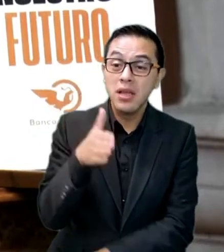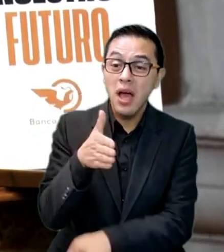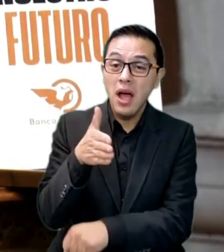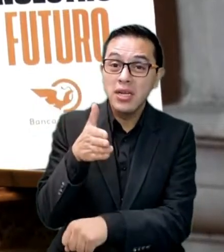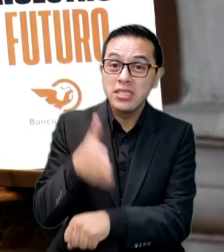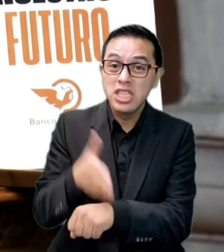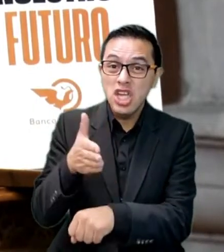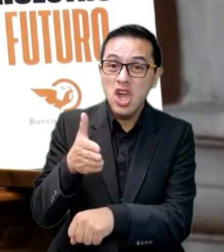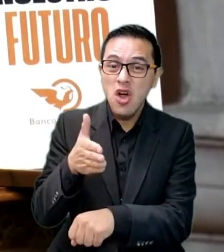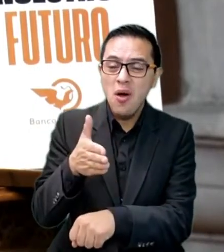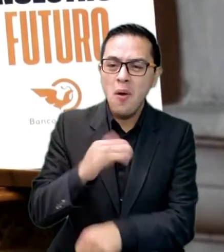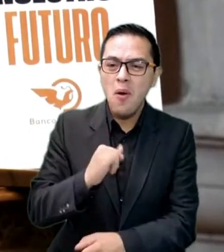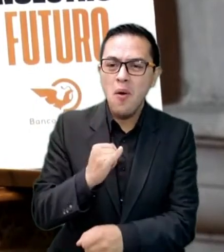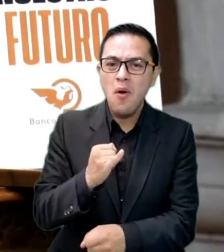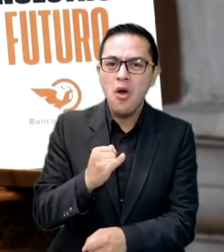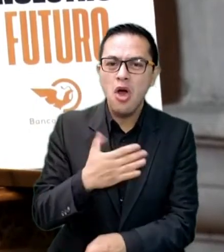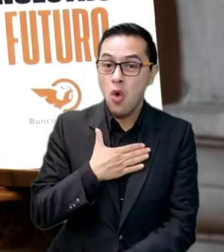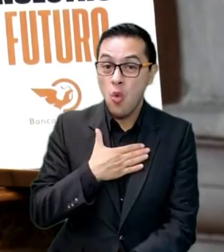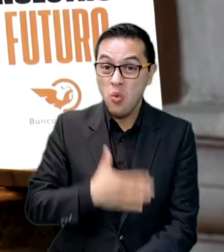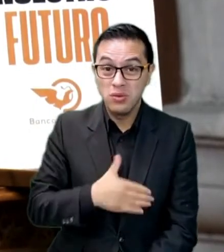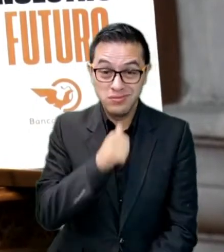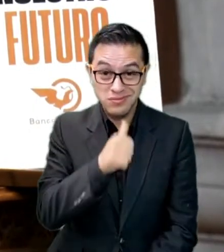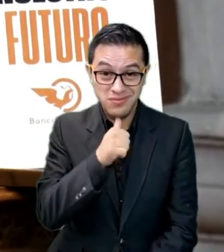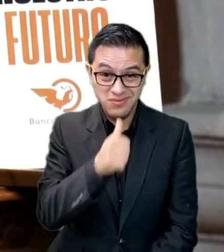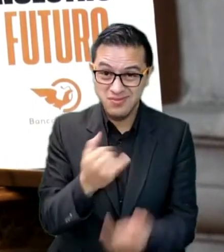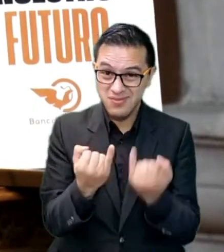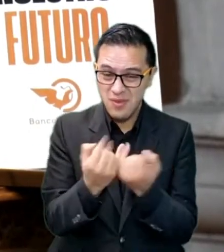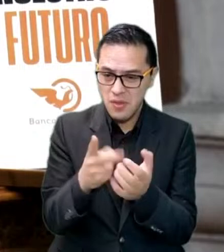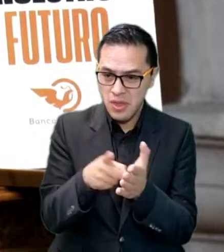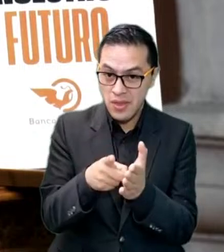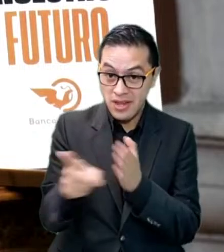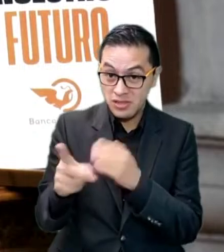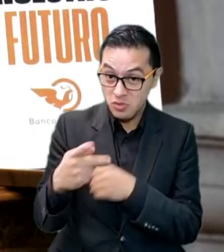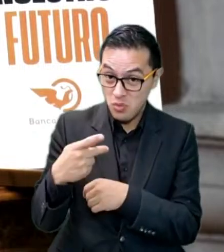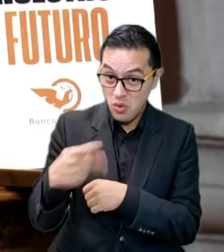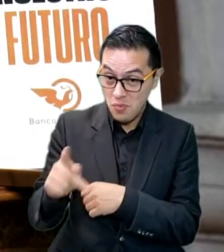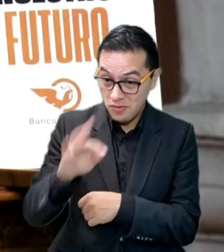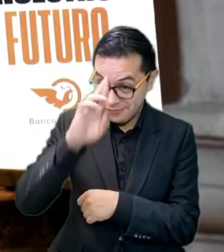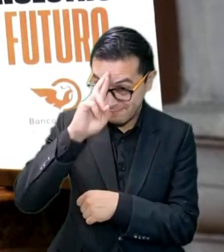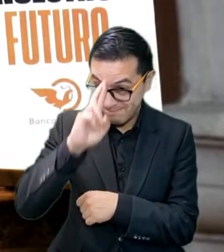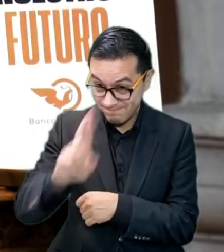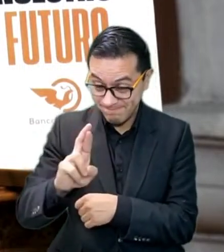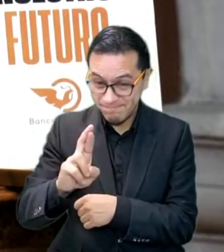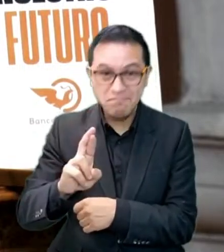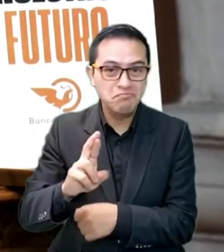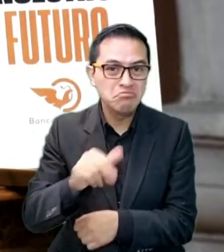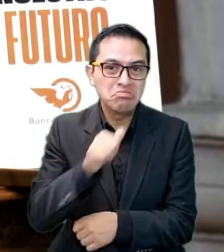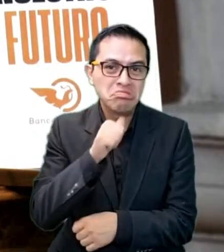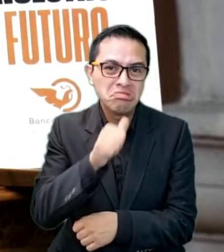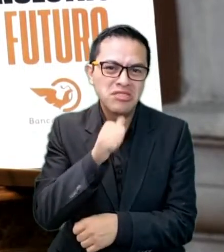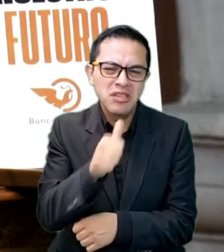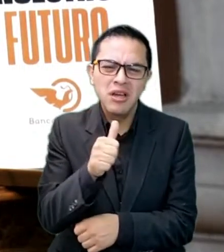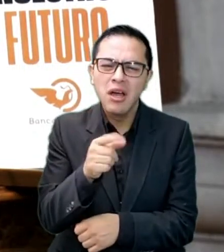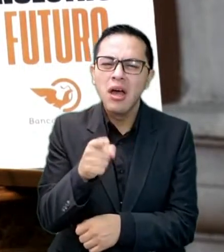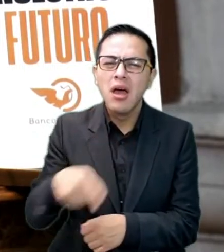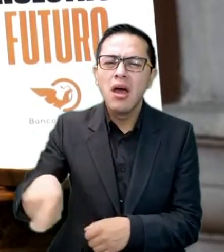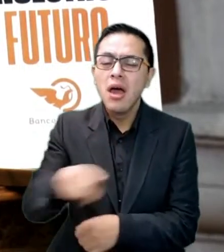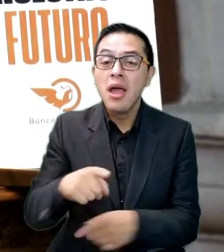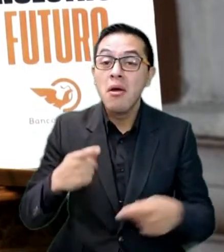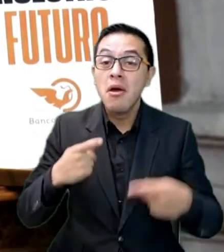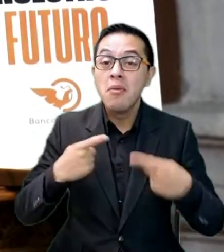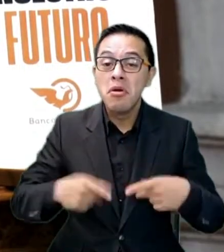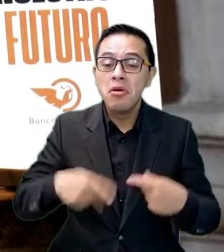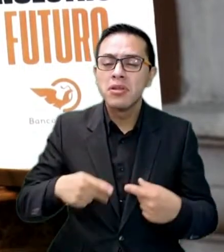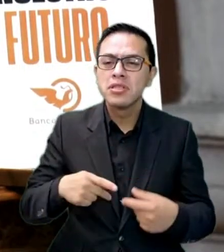y violatoria a sus derechos. ¿Quién les va a hacer justicia a estas personas y quién va a reponer los